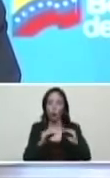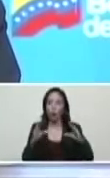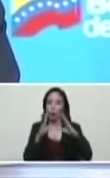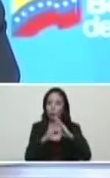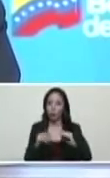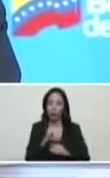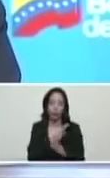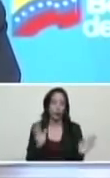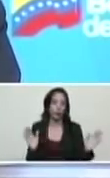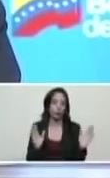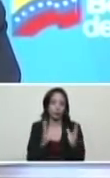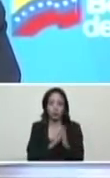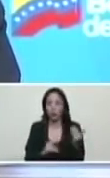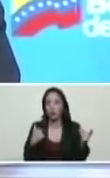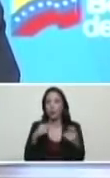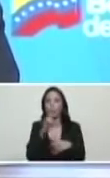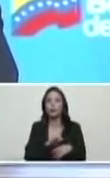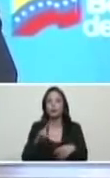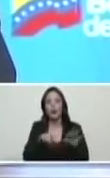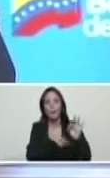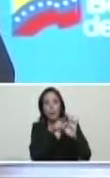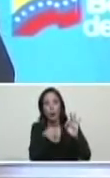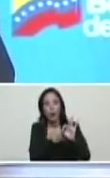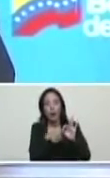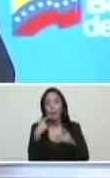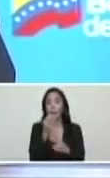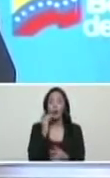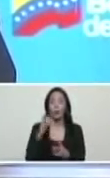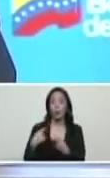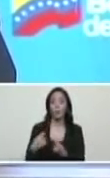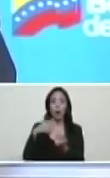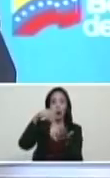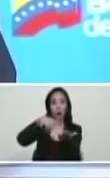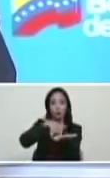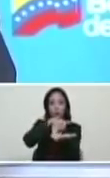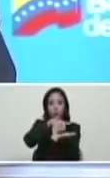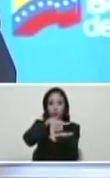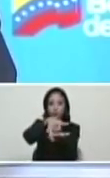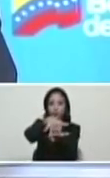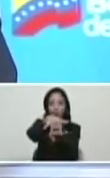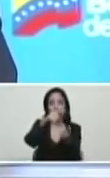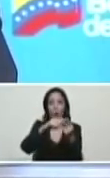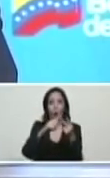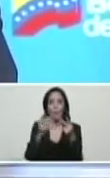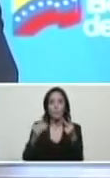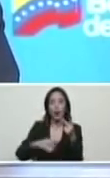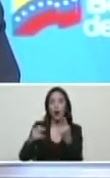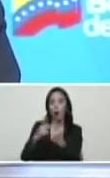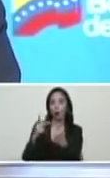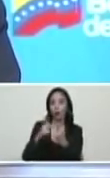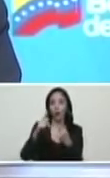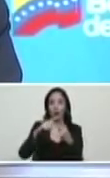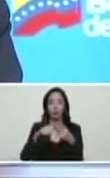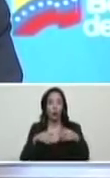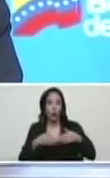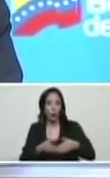se presten, desde el pago del avión, el hotel, el yate,